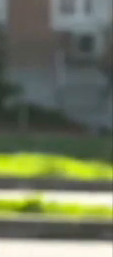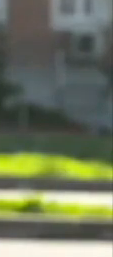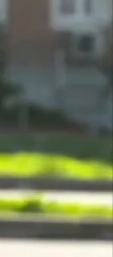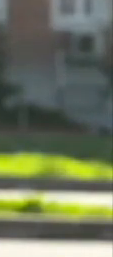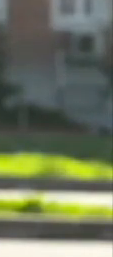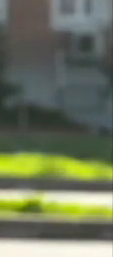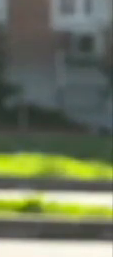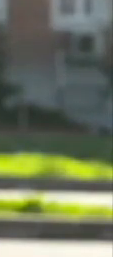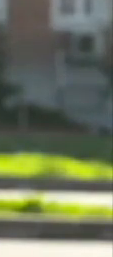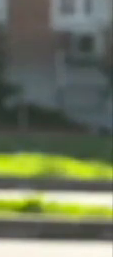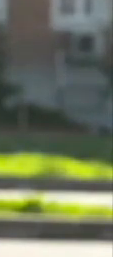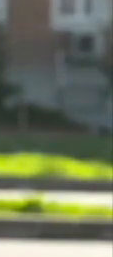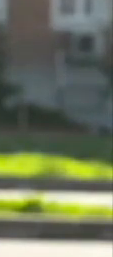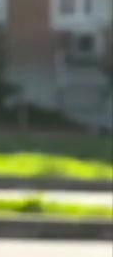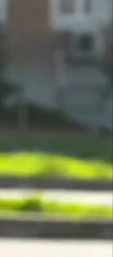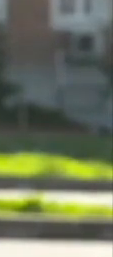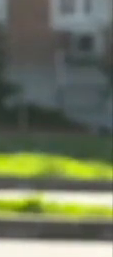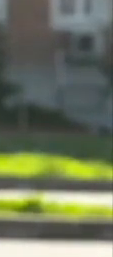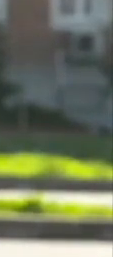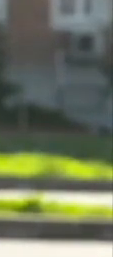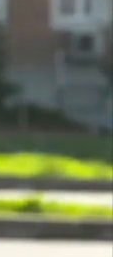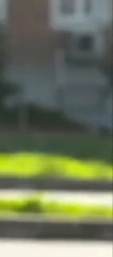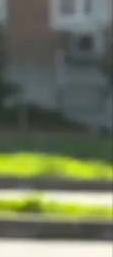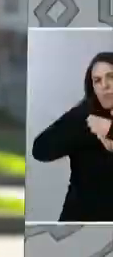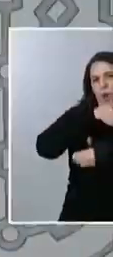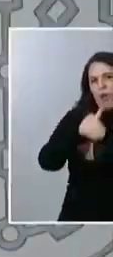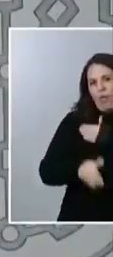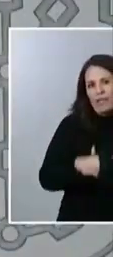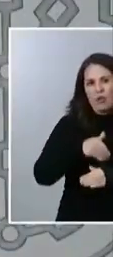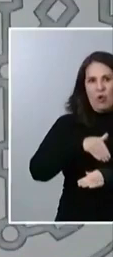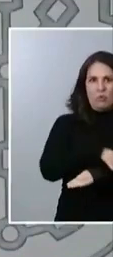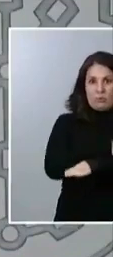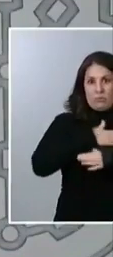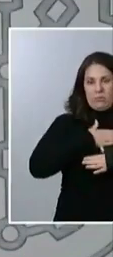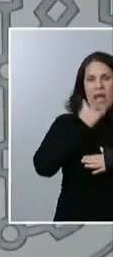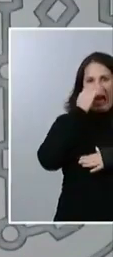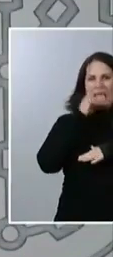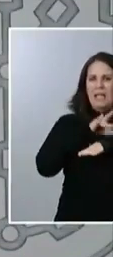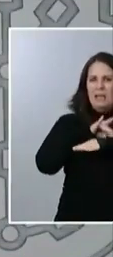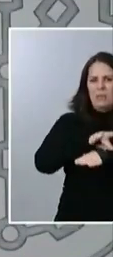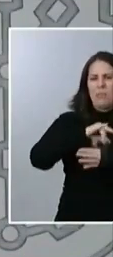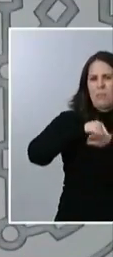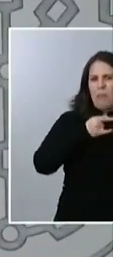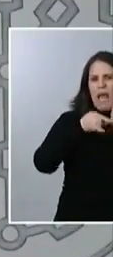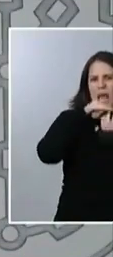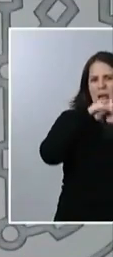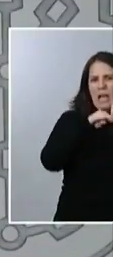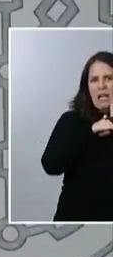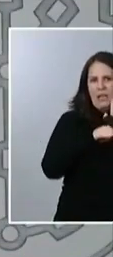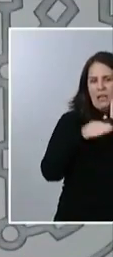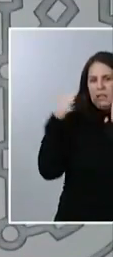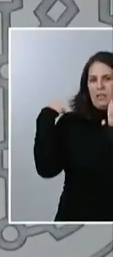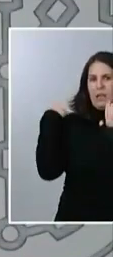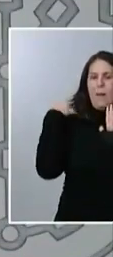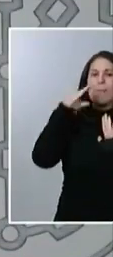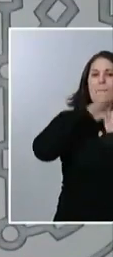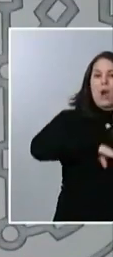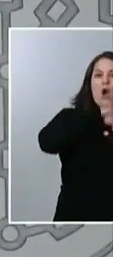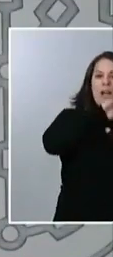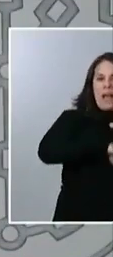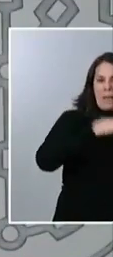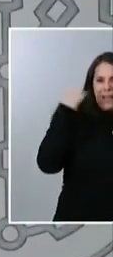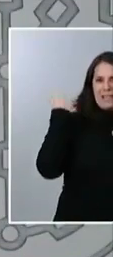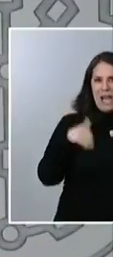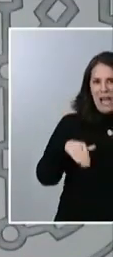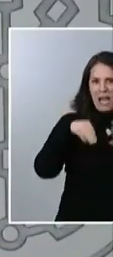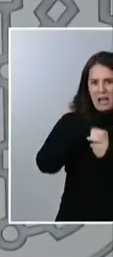eso, que absolutamente ninguna noticia, por lo menos ella. Pero estamos pendientes, como sabéis, de esta rueda de prensa posterior al Consejo de Ministros por si se